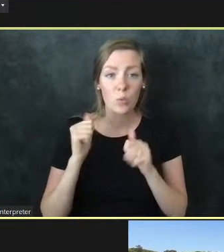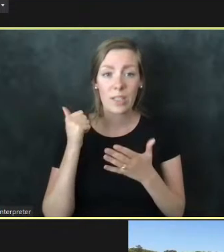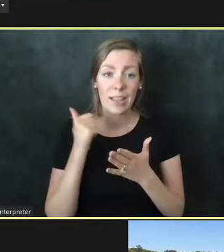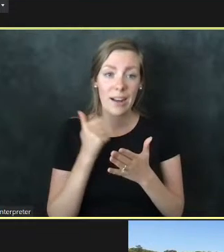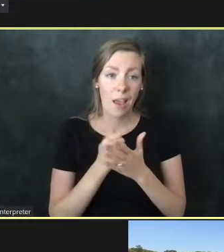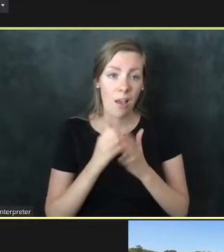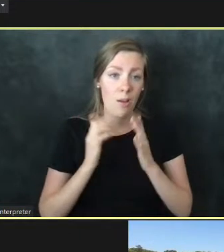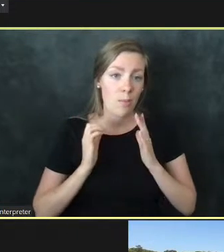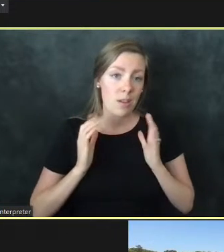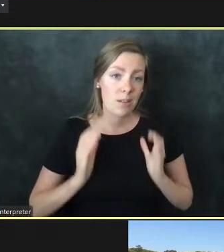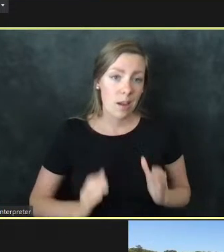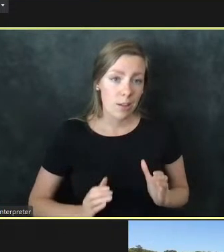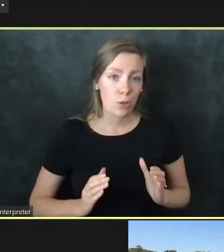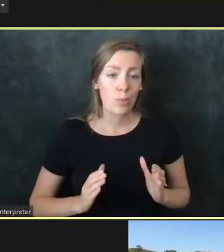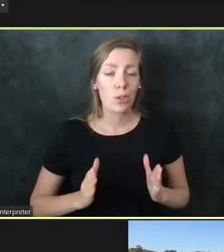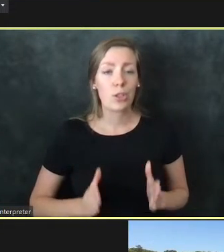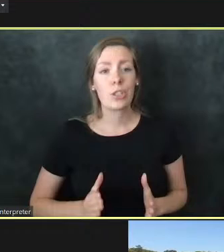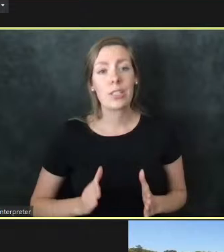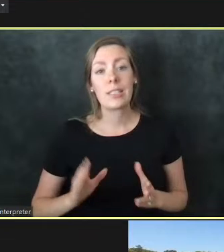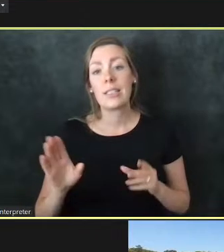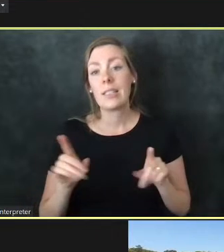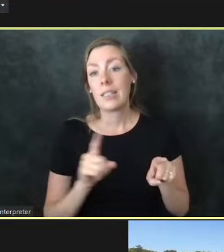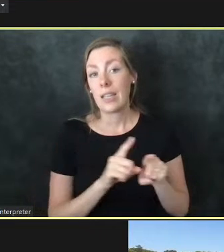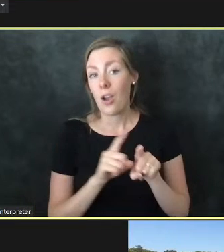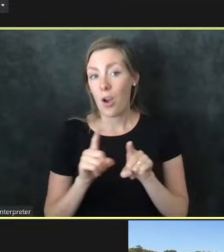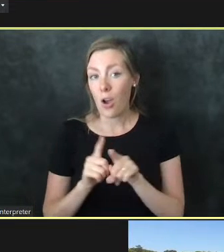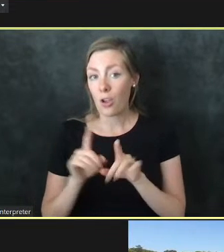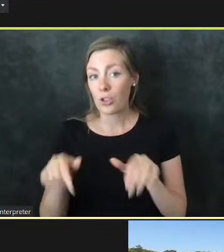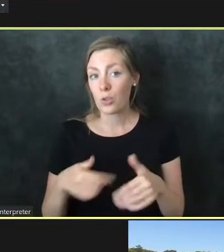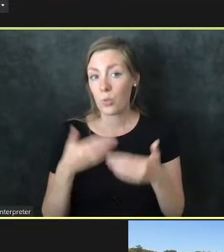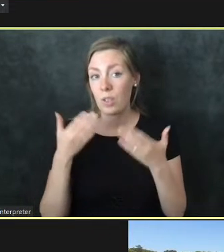que están disponibles para ayudar a